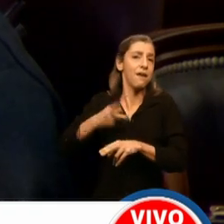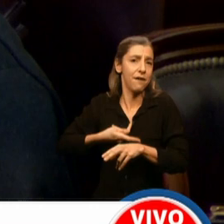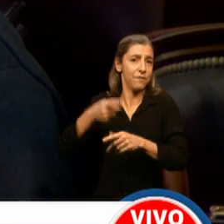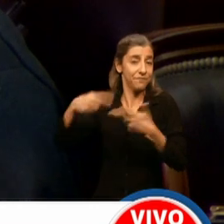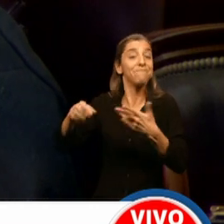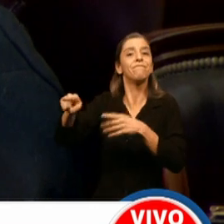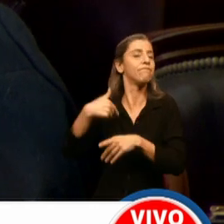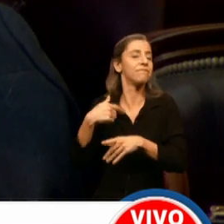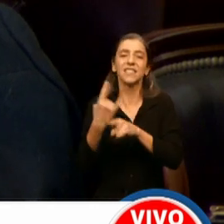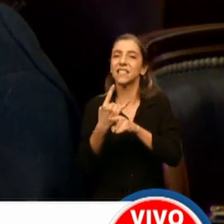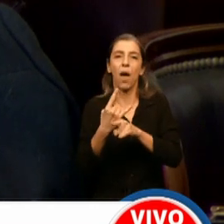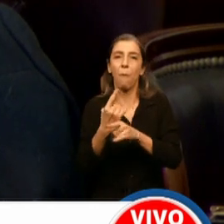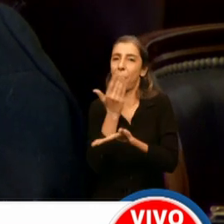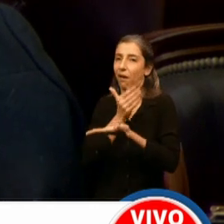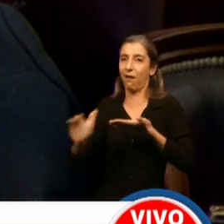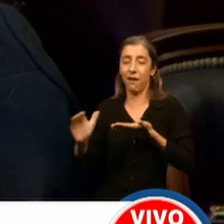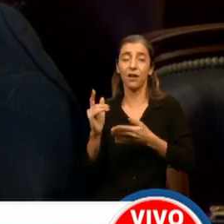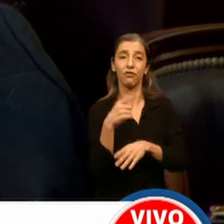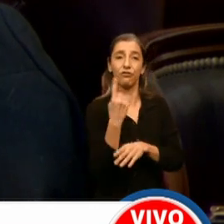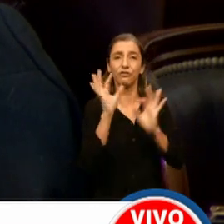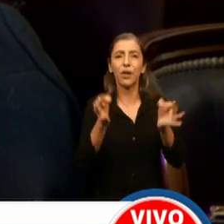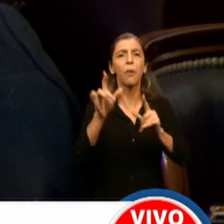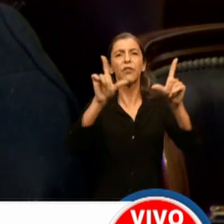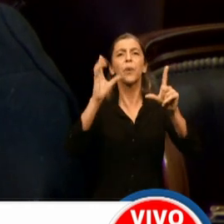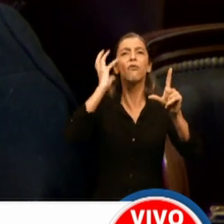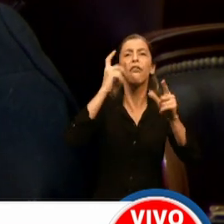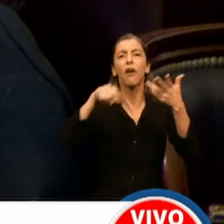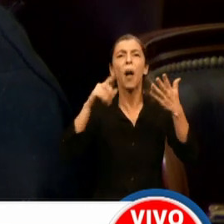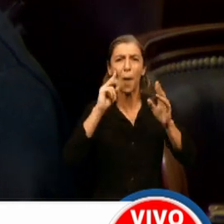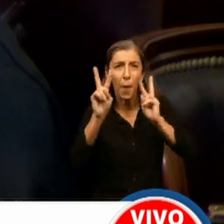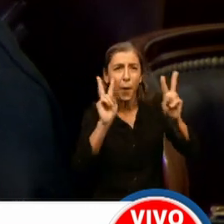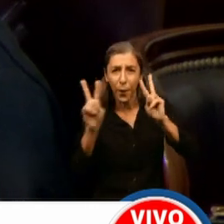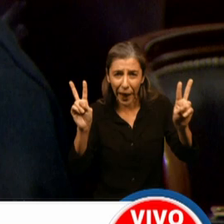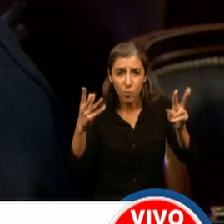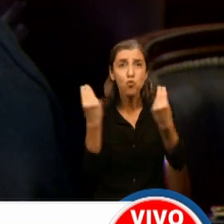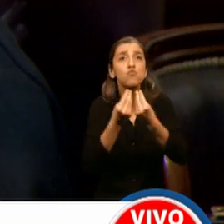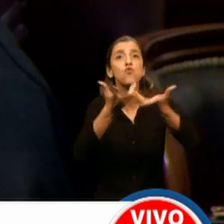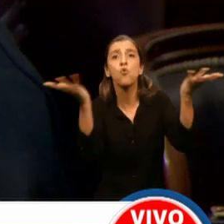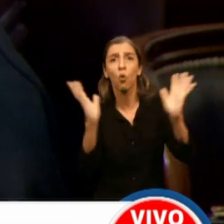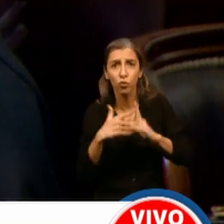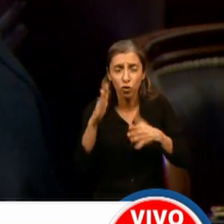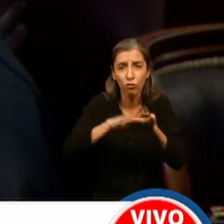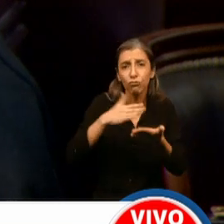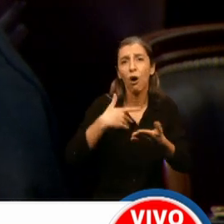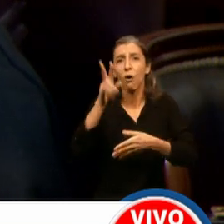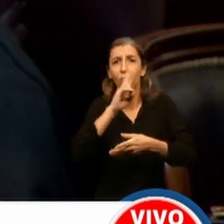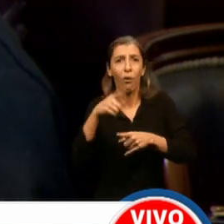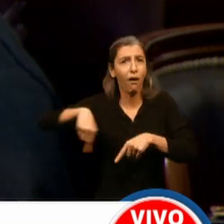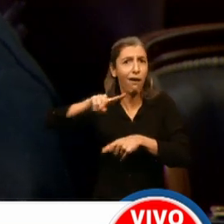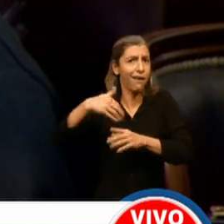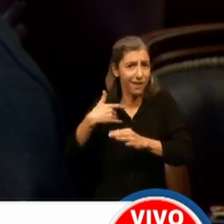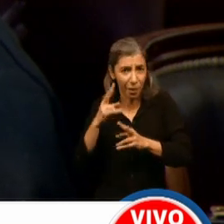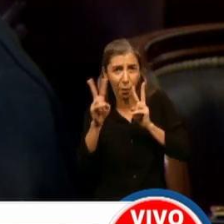vemos mujeres y diversidades en los medios qué roles cumplen en cuanto vemos publicidades de medios de comunicación quienes